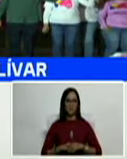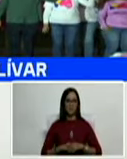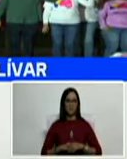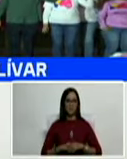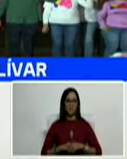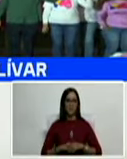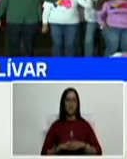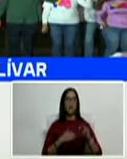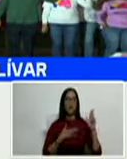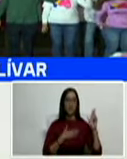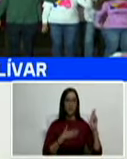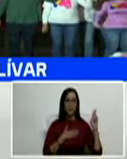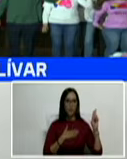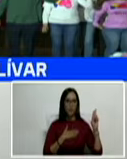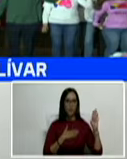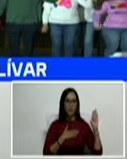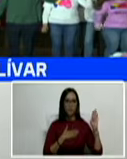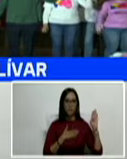juro,